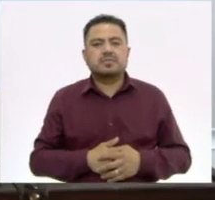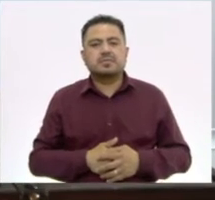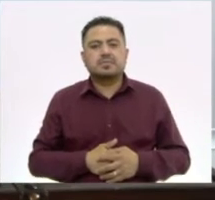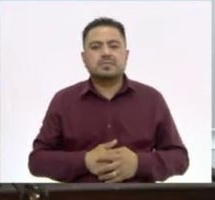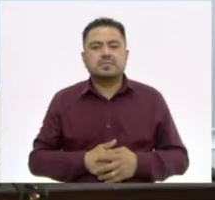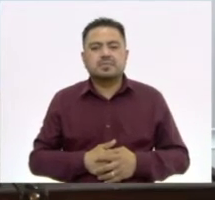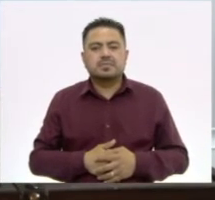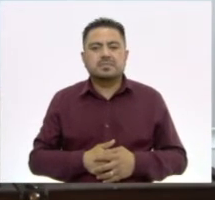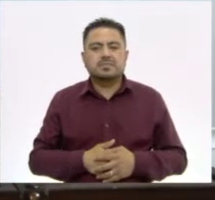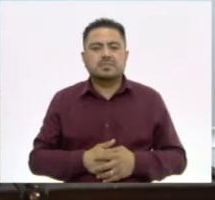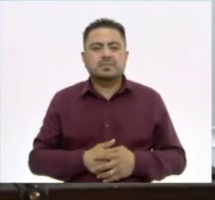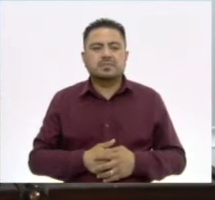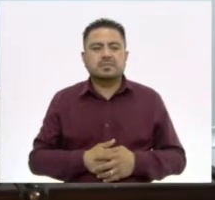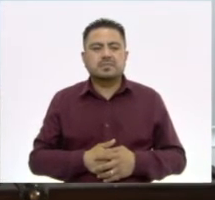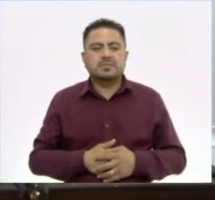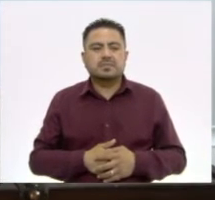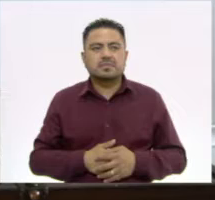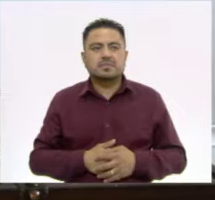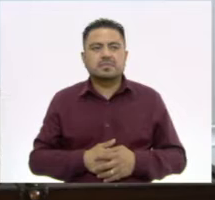avioneta